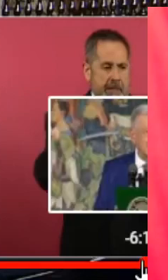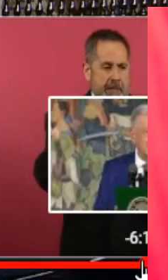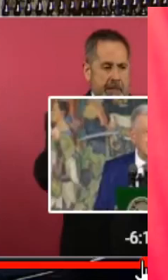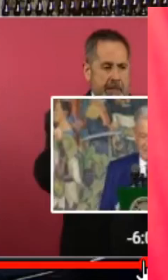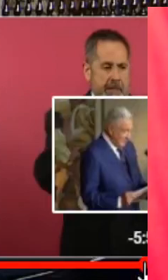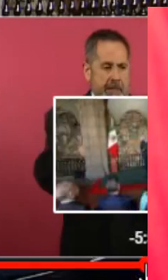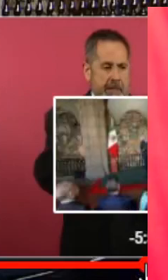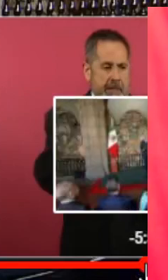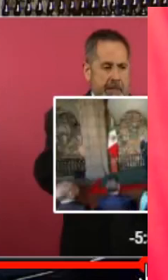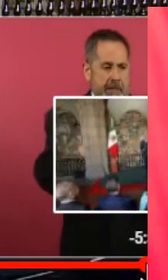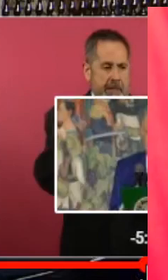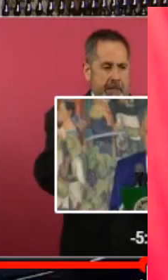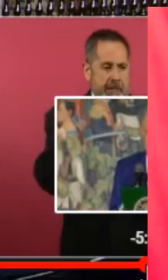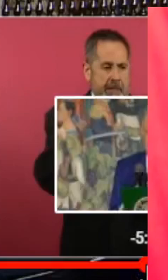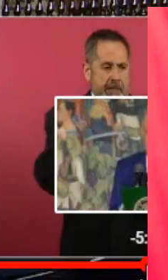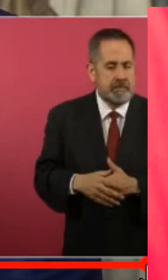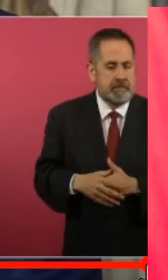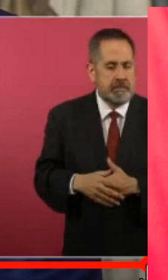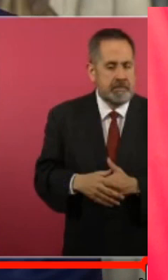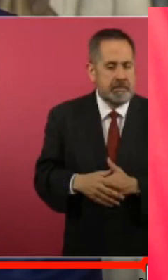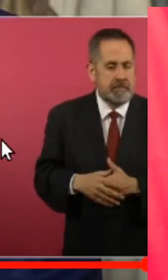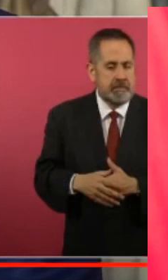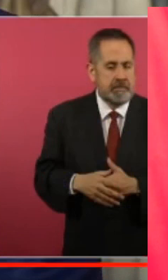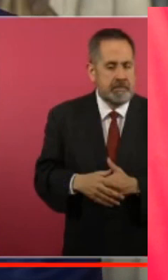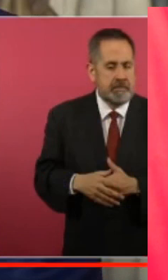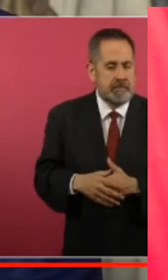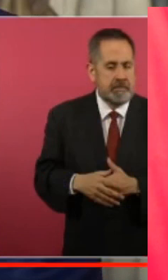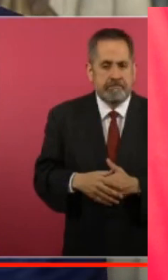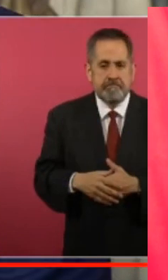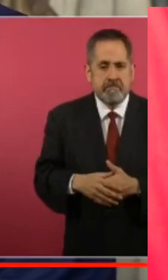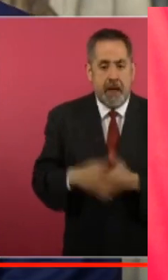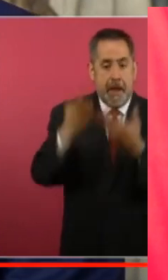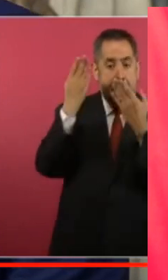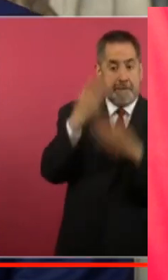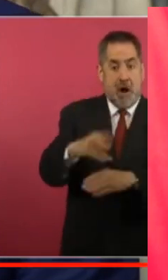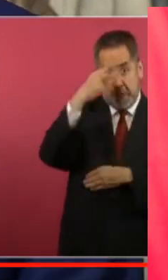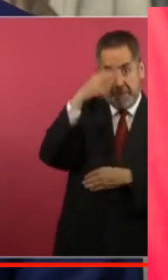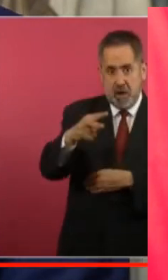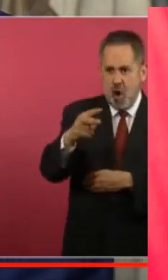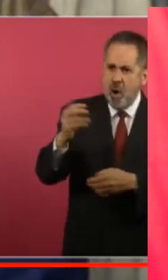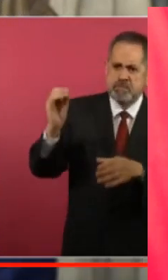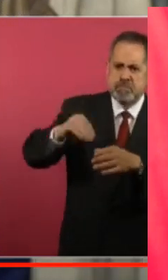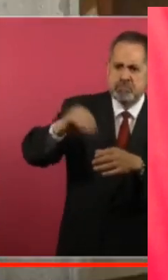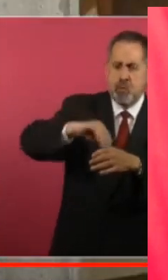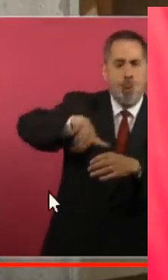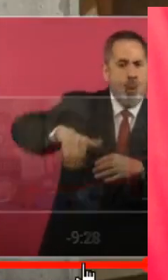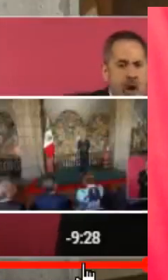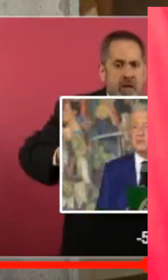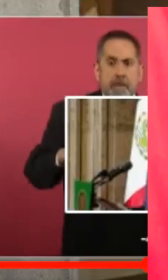qué dijo el presidente? A ver, quiero otra vez regresarme a eso porque es interesante. México en 14%.